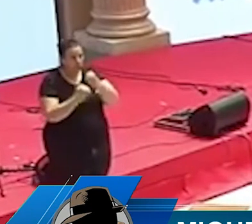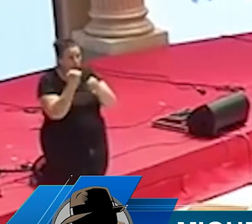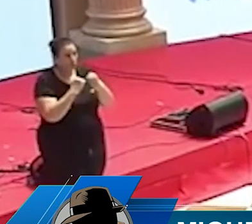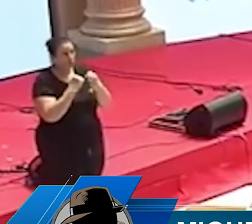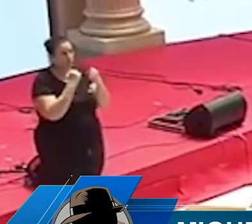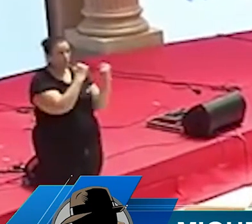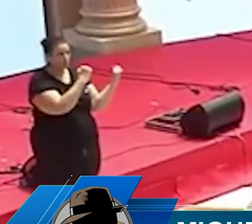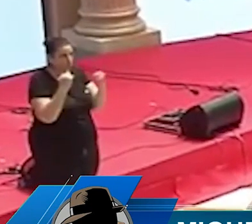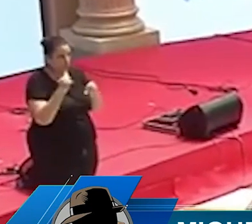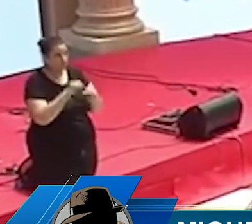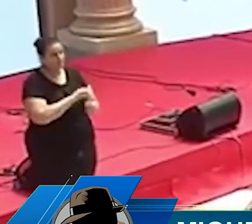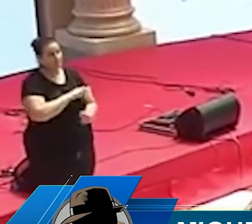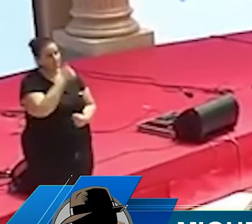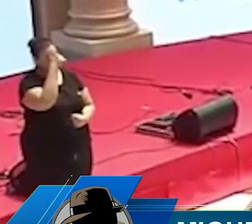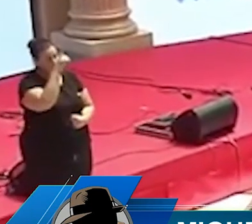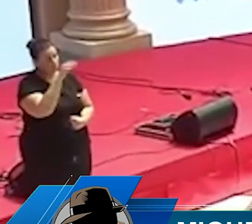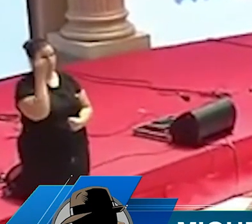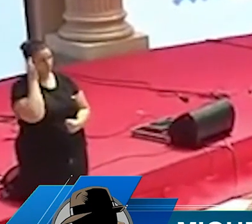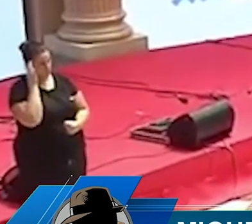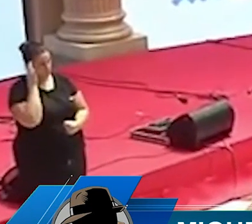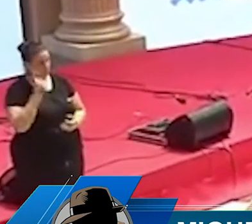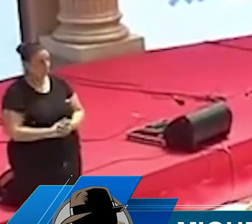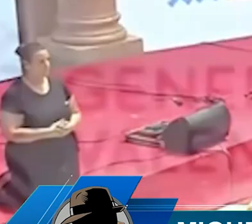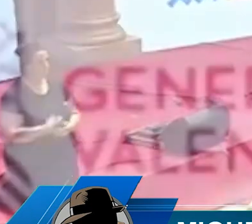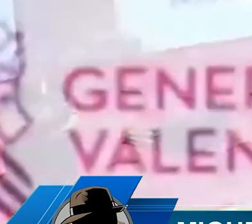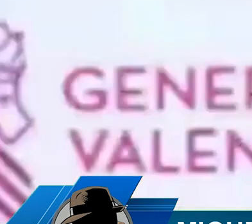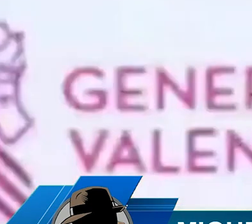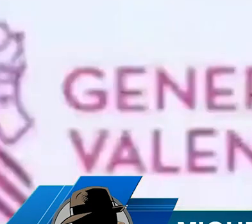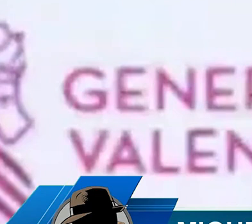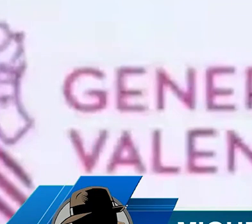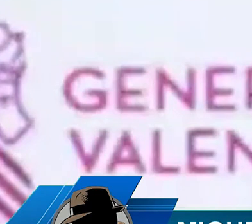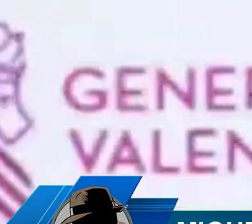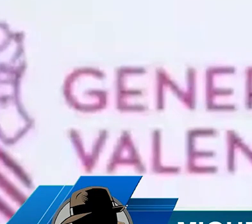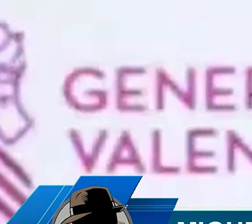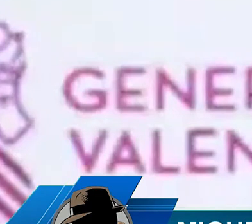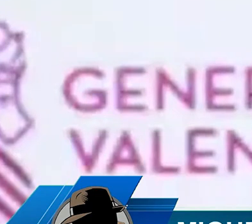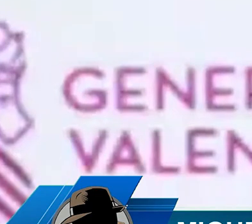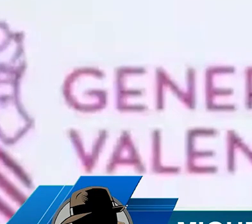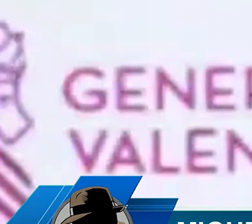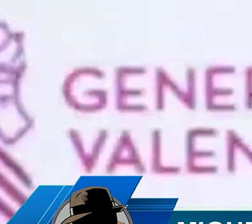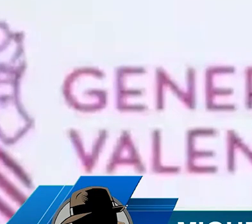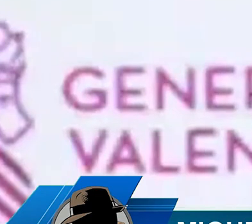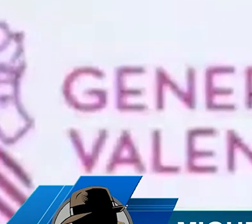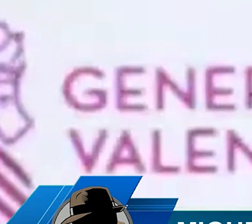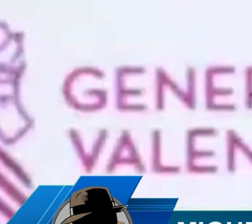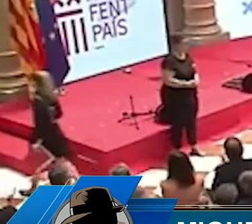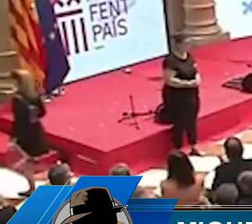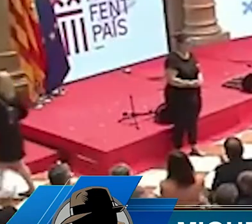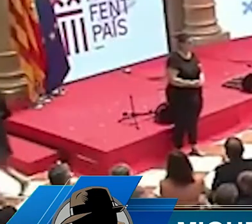del 55% de los valencianos. Pero hay gente que habla valenciano y lo que se pide es